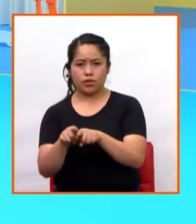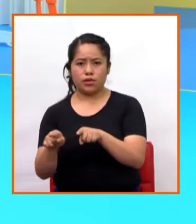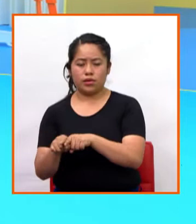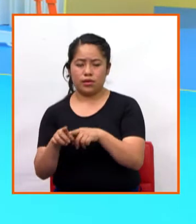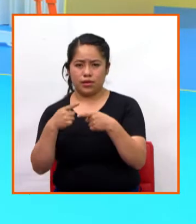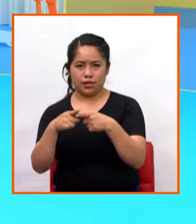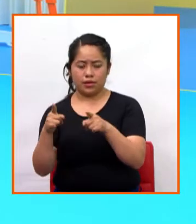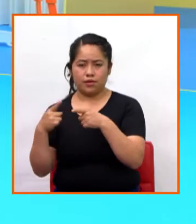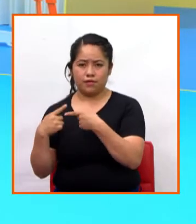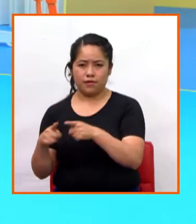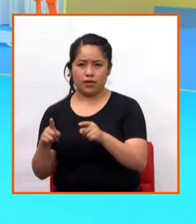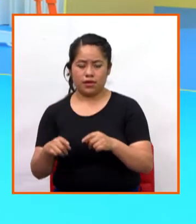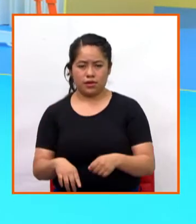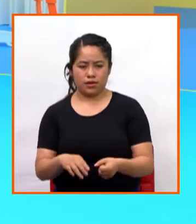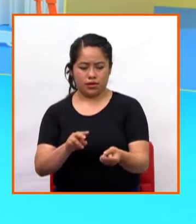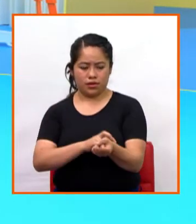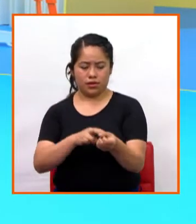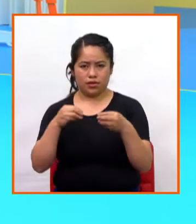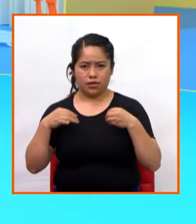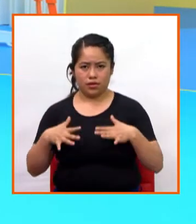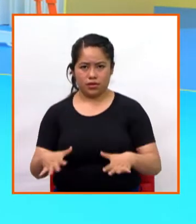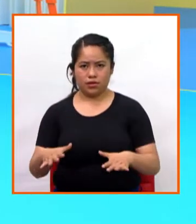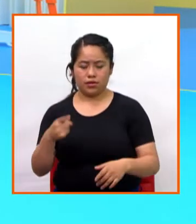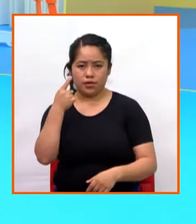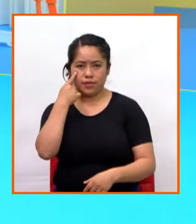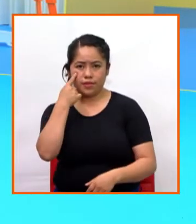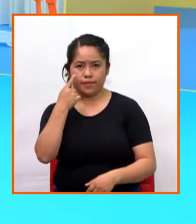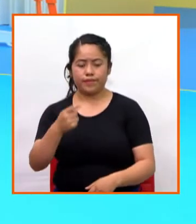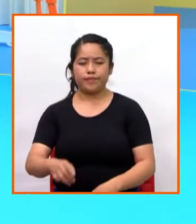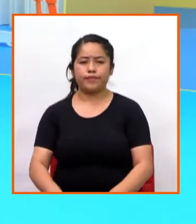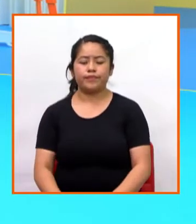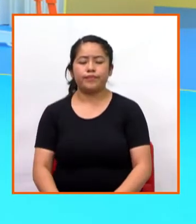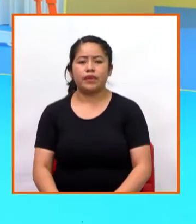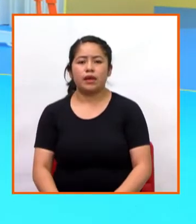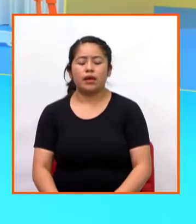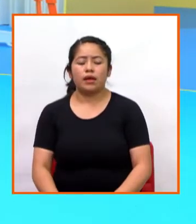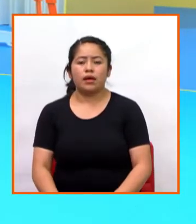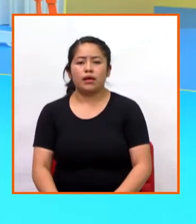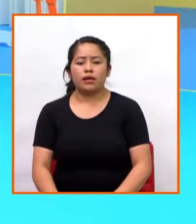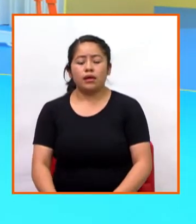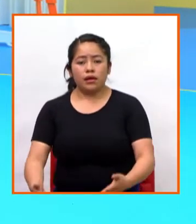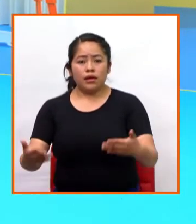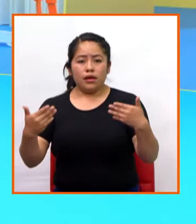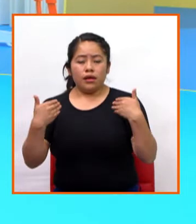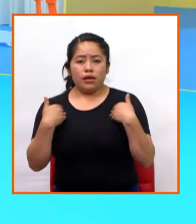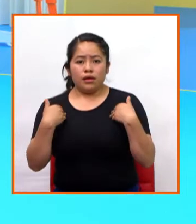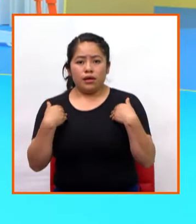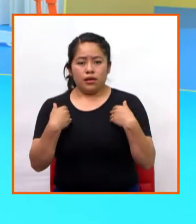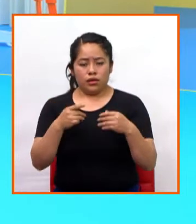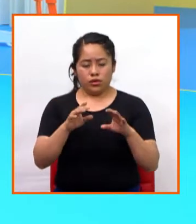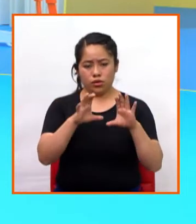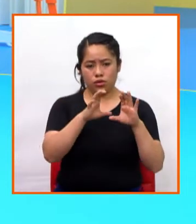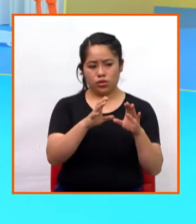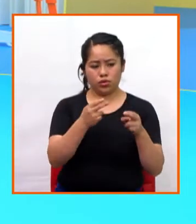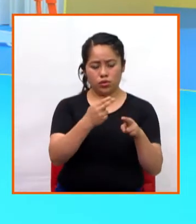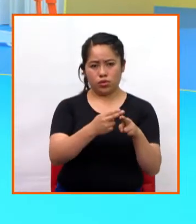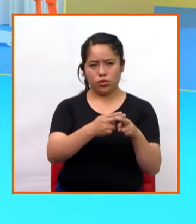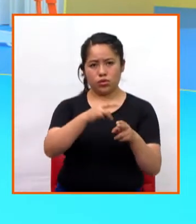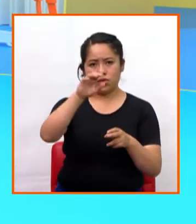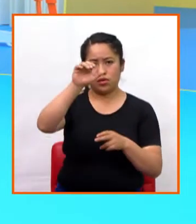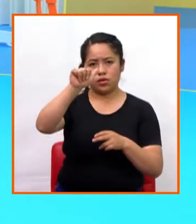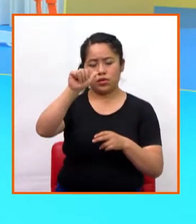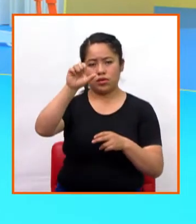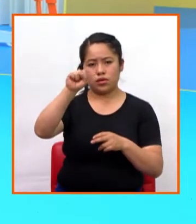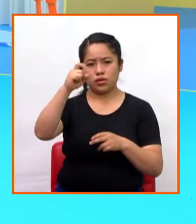nervioso central. Vamos a conocer cuáles son estas neuroglías. Tenemos por un lado a lo que son los astrocitos. Su nombre